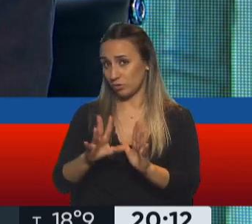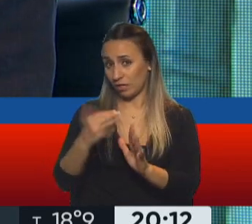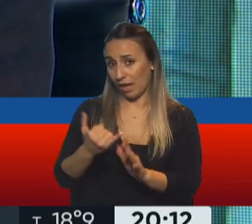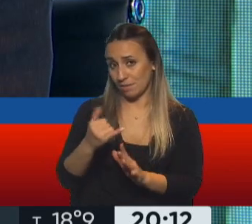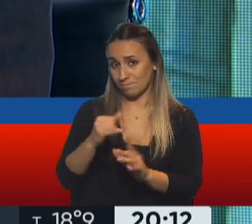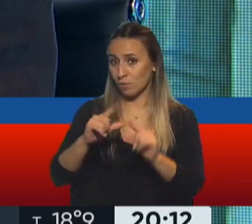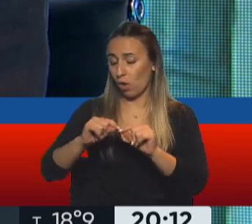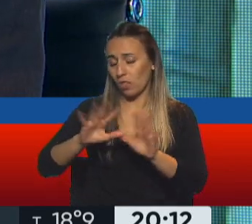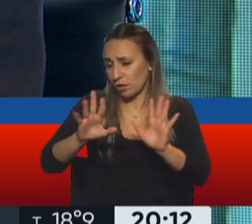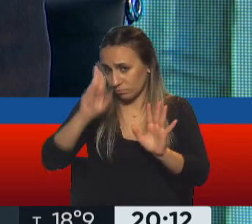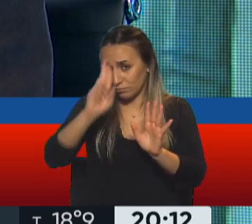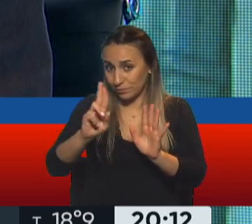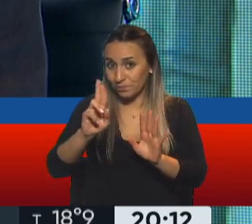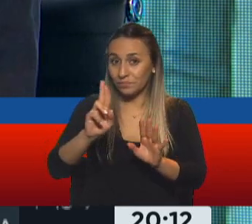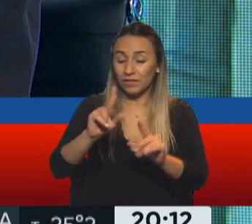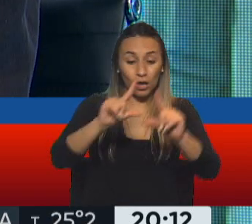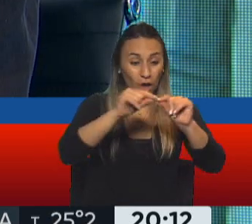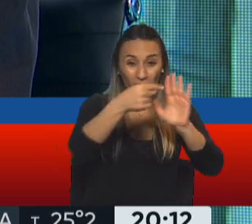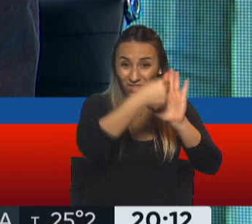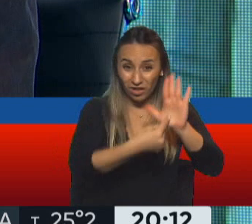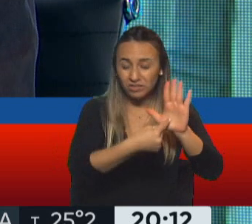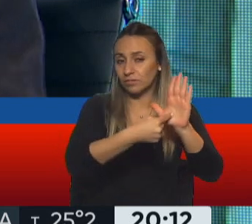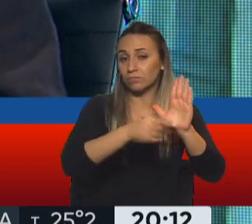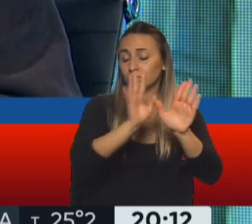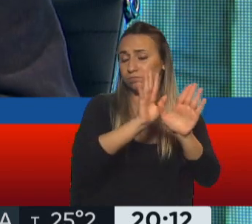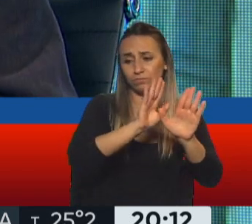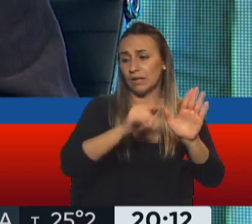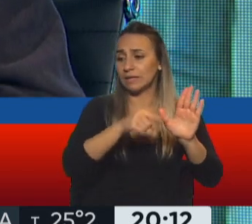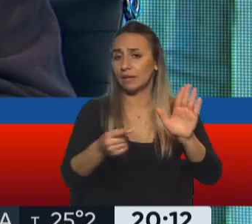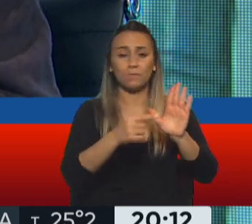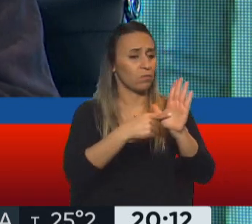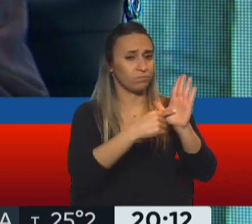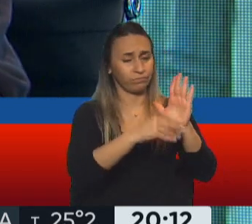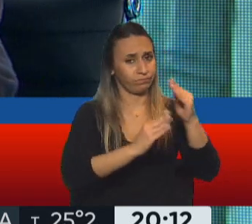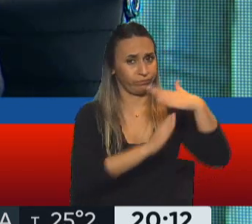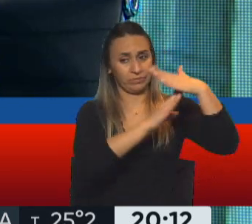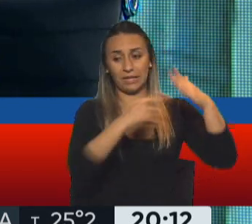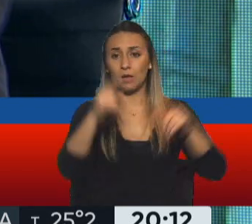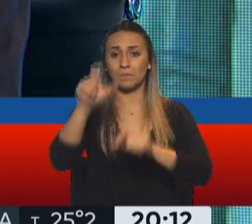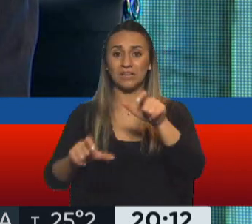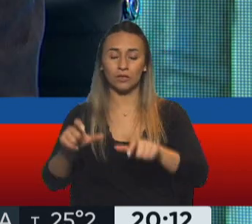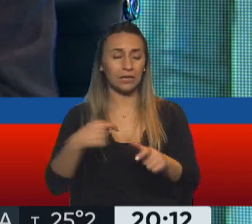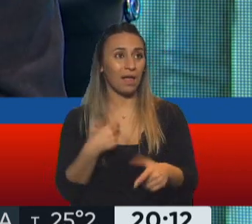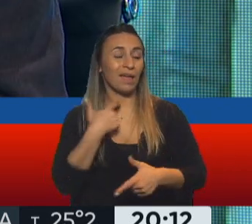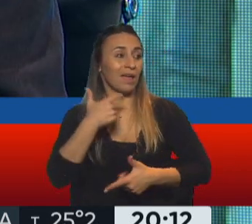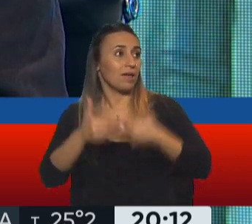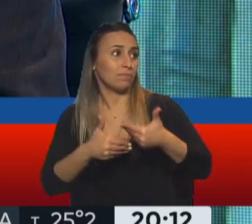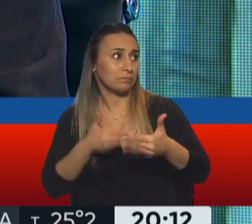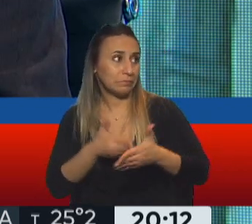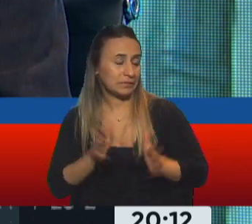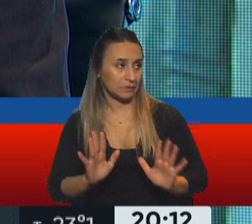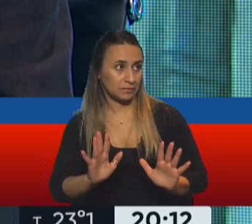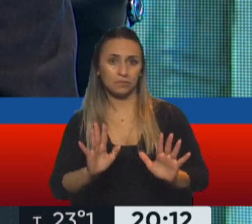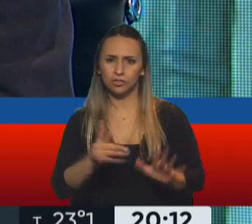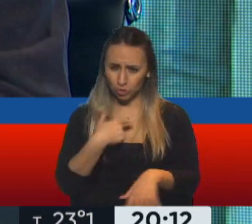las personas y hace que la gran mayoría no tenga las condiciones necesarias para desempeñarse tal cual como quiere. Yo creo la gran mayoría de los